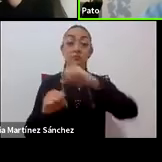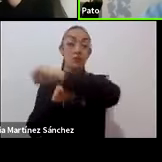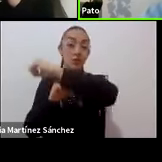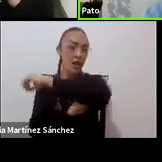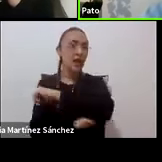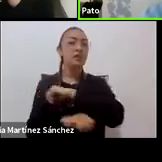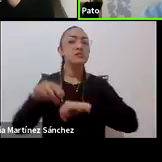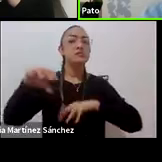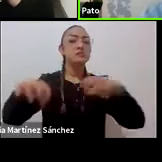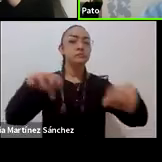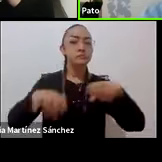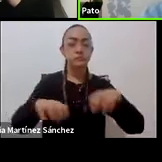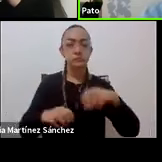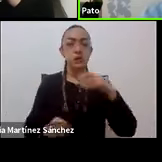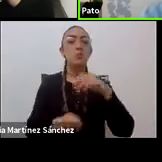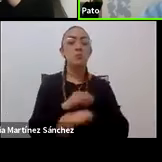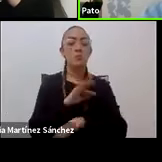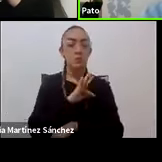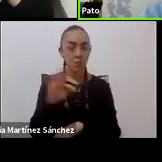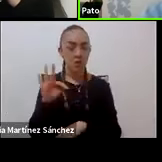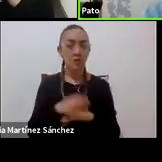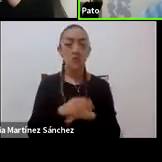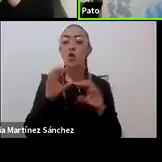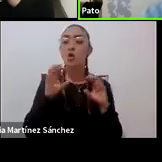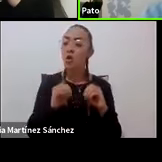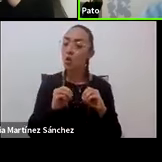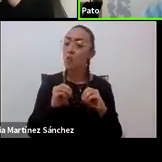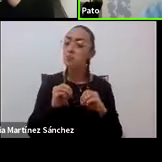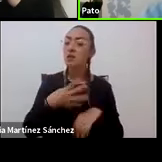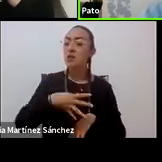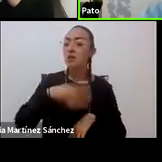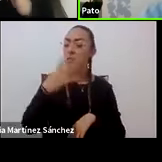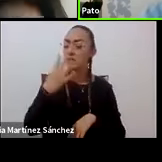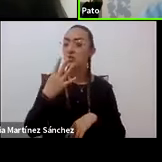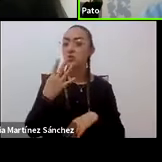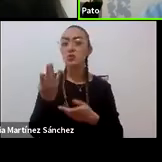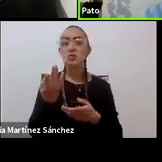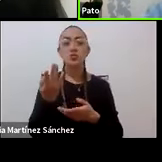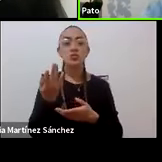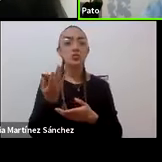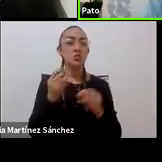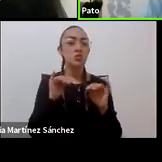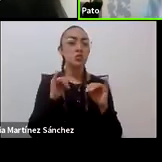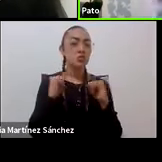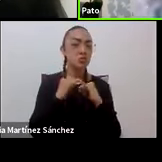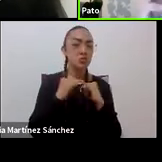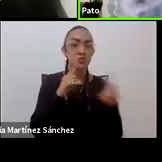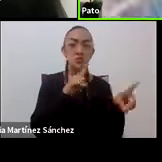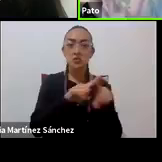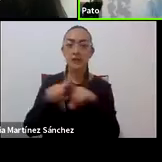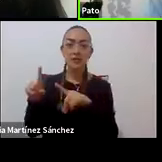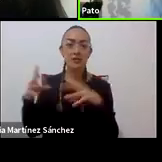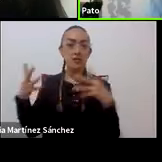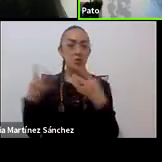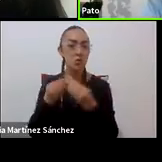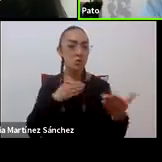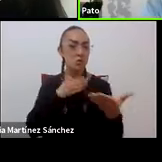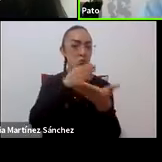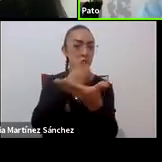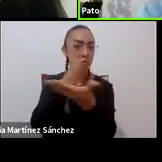14 instituciones de manera conjunta a resolver un problema, ¿no? Y toco así porque de